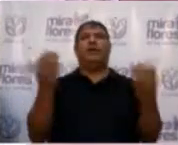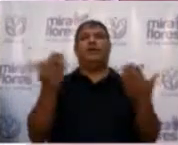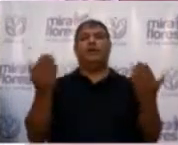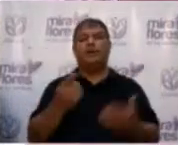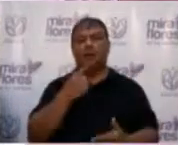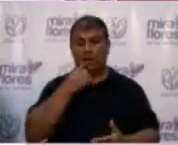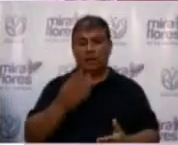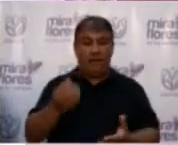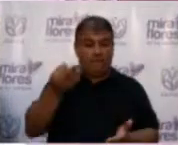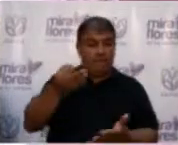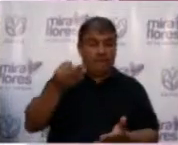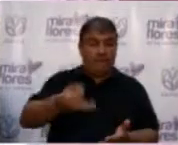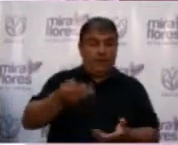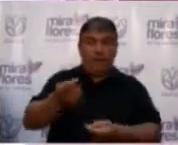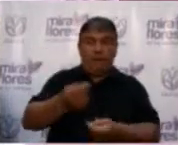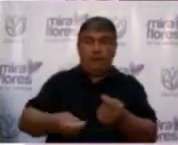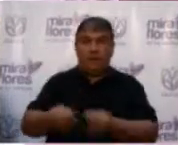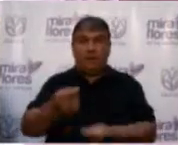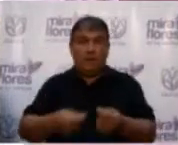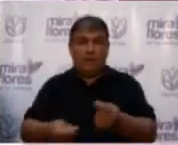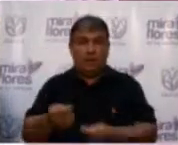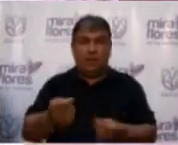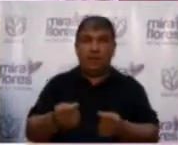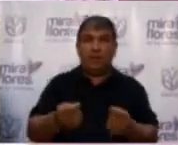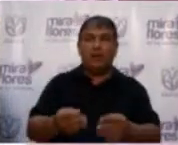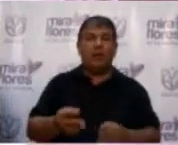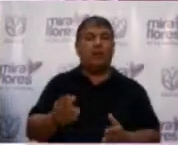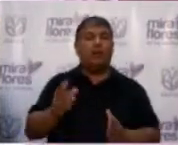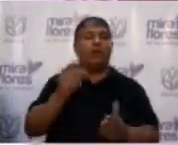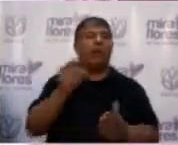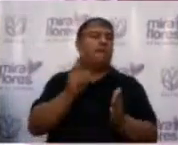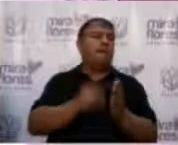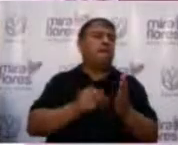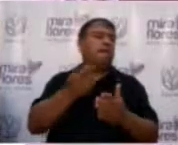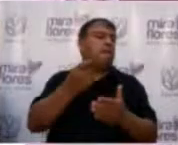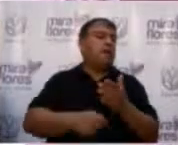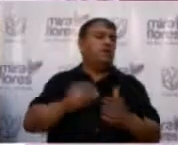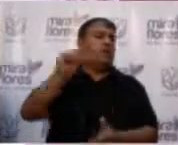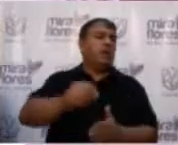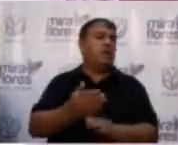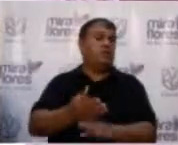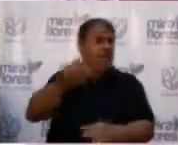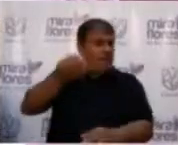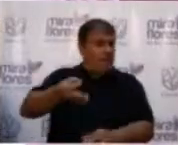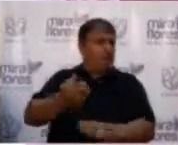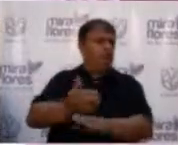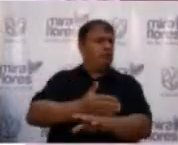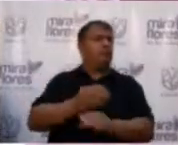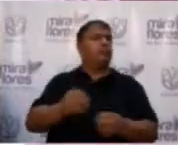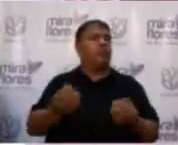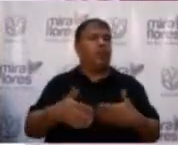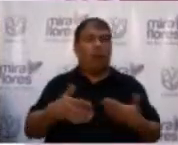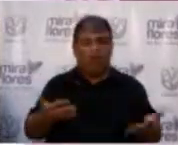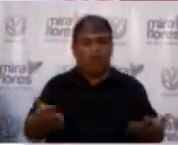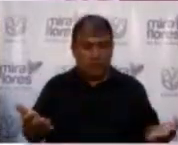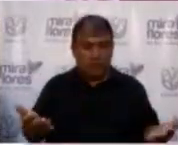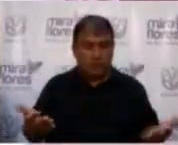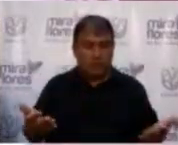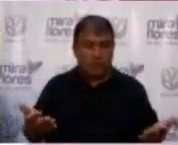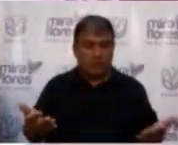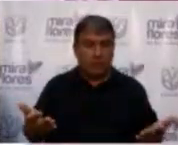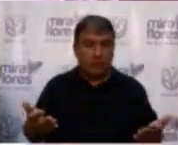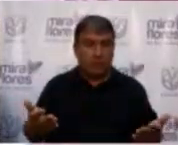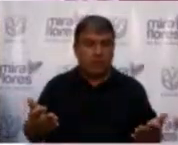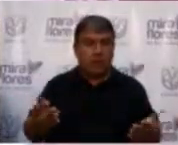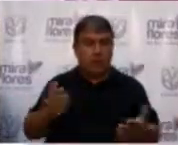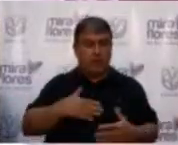de hecho se va a vender en un precio inferior al real, no habiendo,